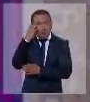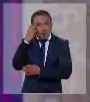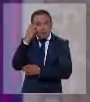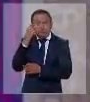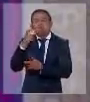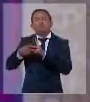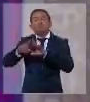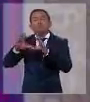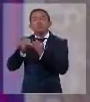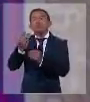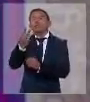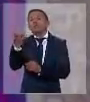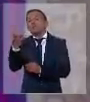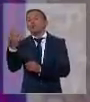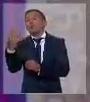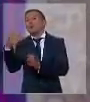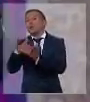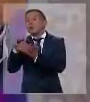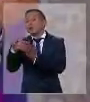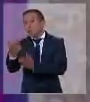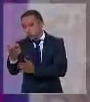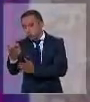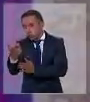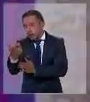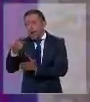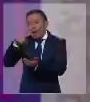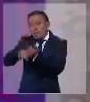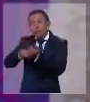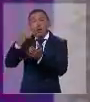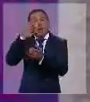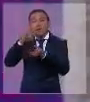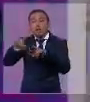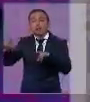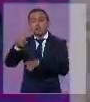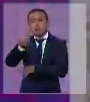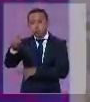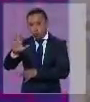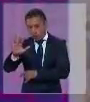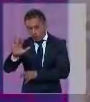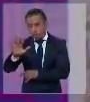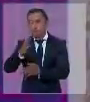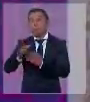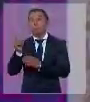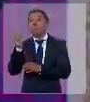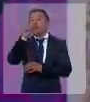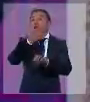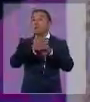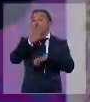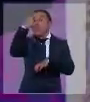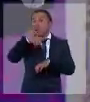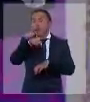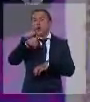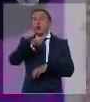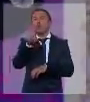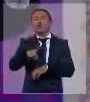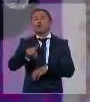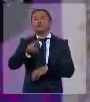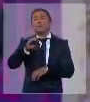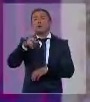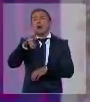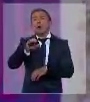de pesos, 150 camas. En Zumpango, Estado de México, construyó un hospital de 150